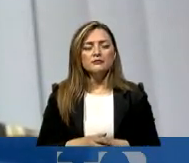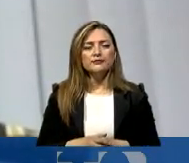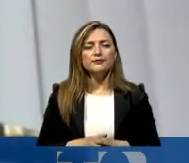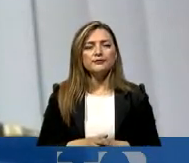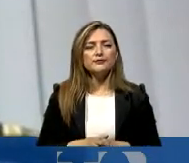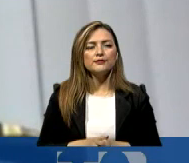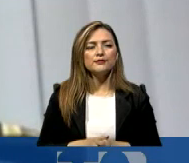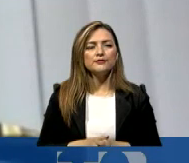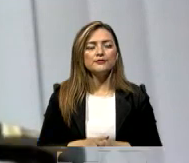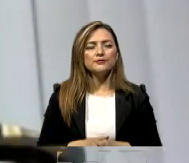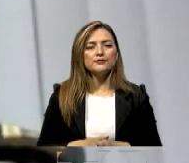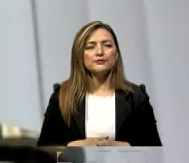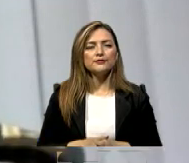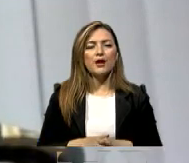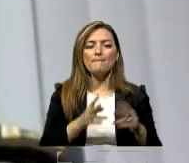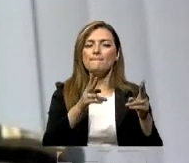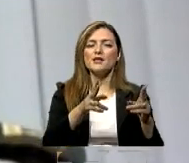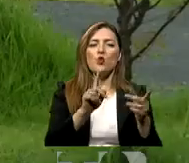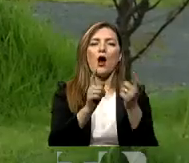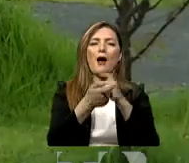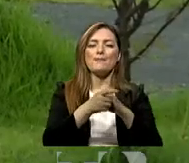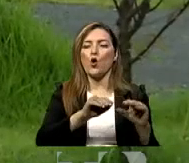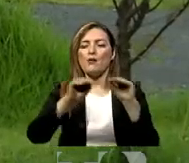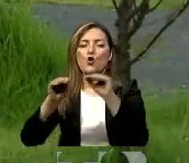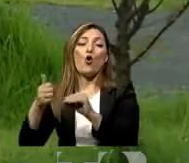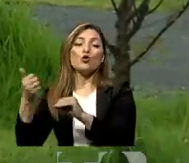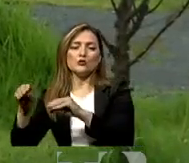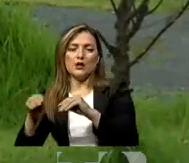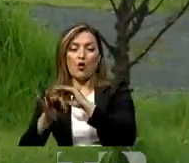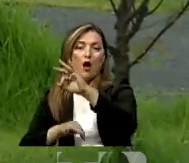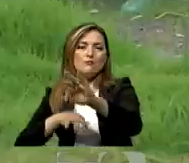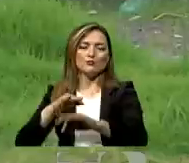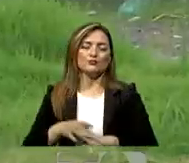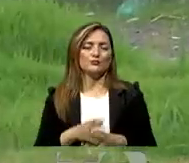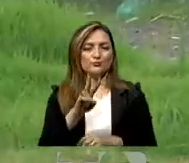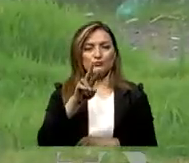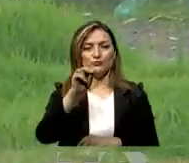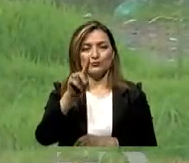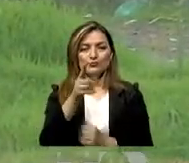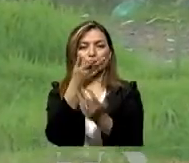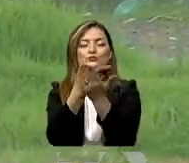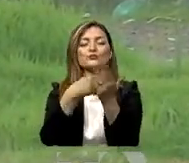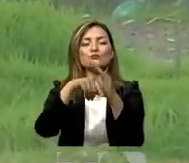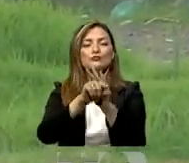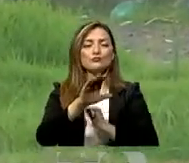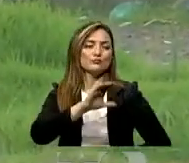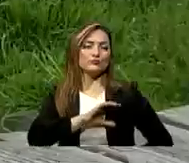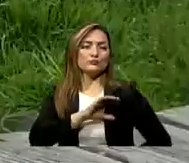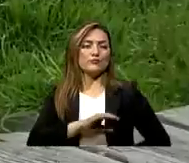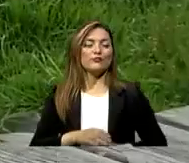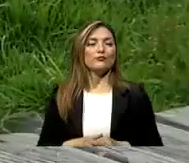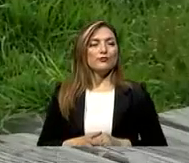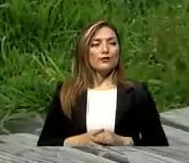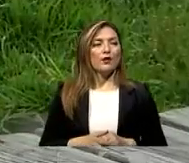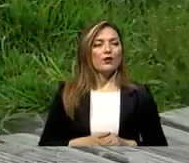constituyente en un terreno de similares características entonces y ya se presentó una oferta formal por parte del municipio la